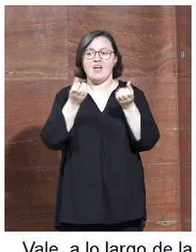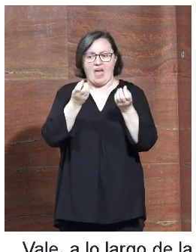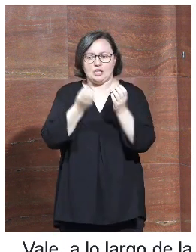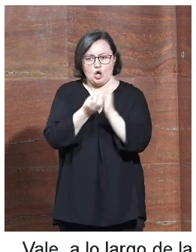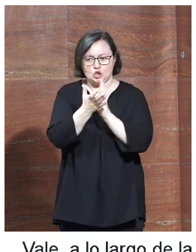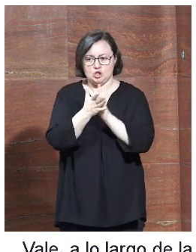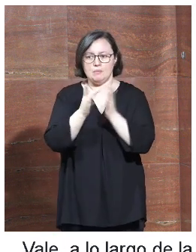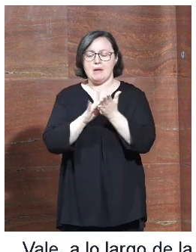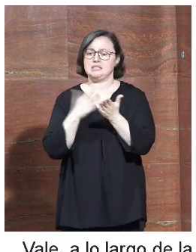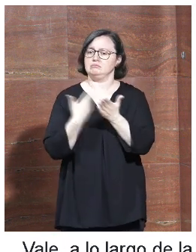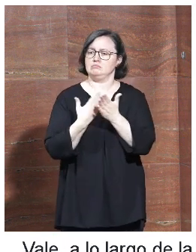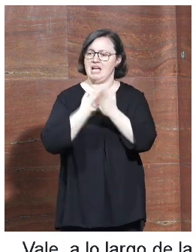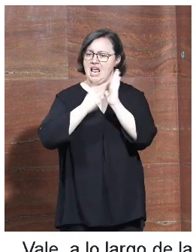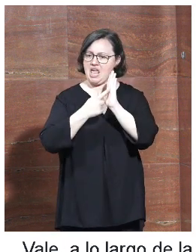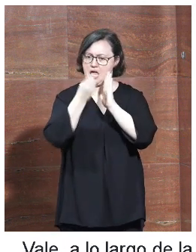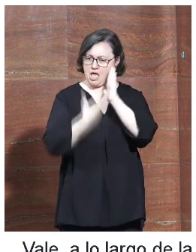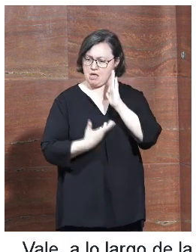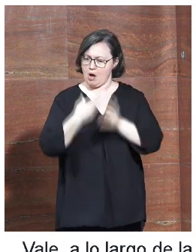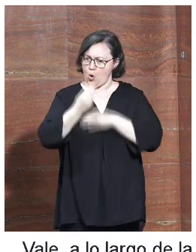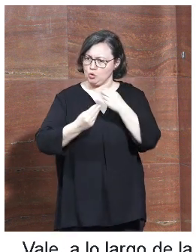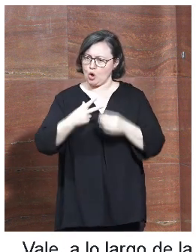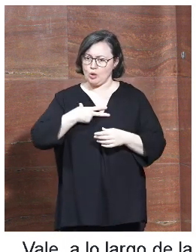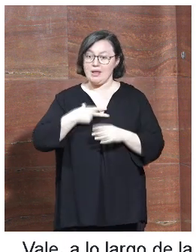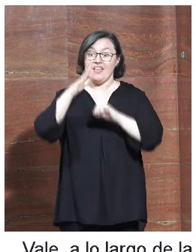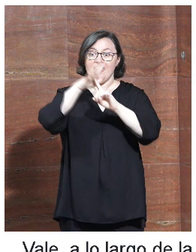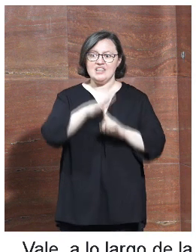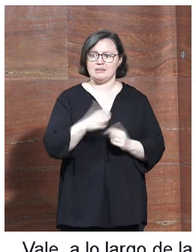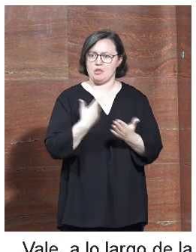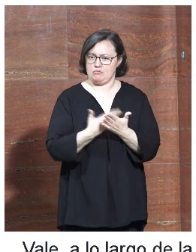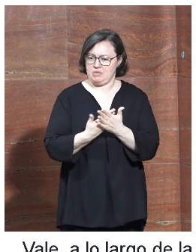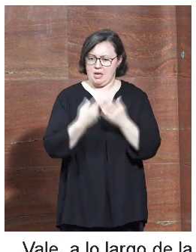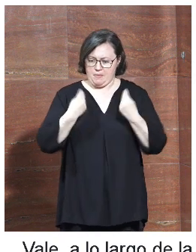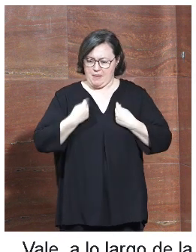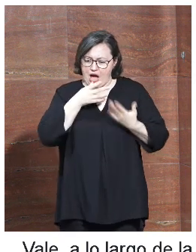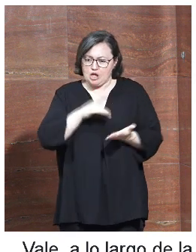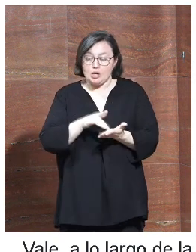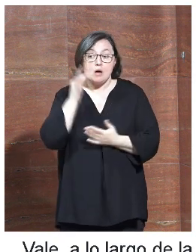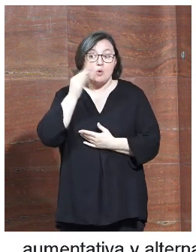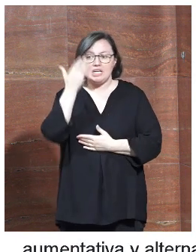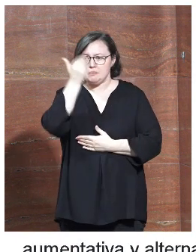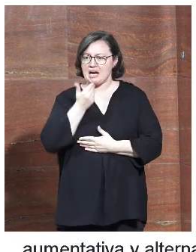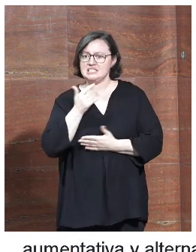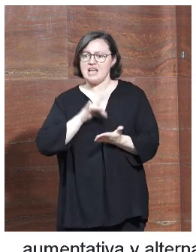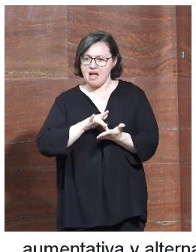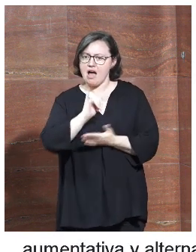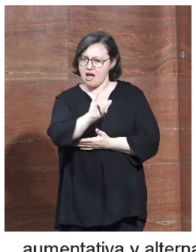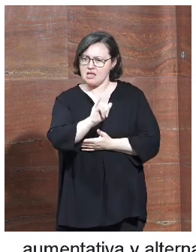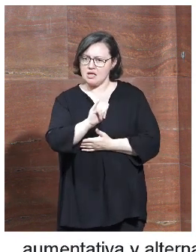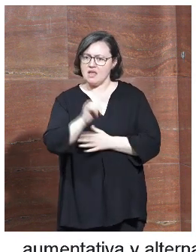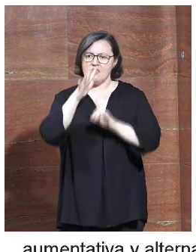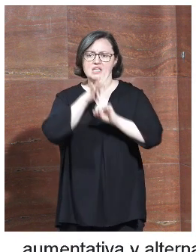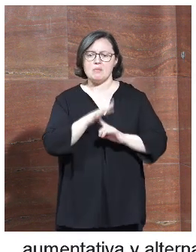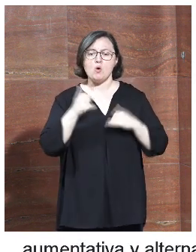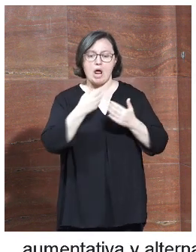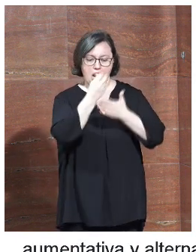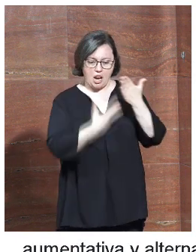datos y práctica jurídica en las discriminaciones que viven actualmente las mujeres con parálisis cerebral, para